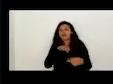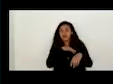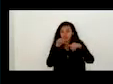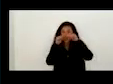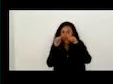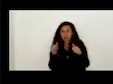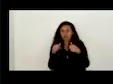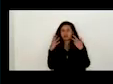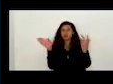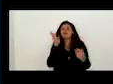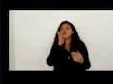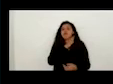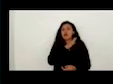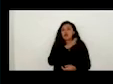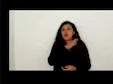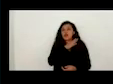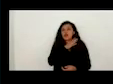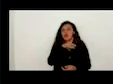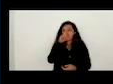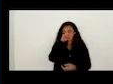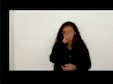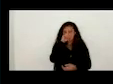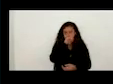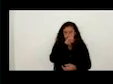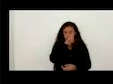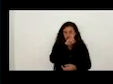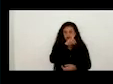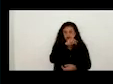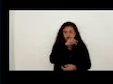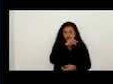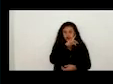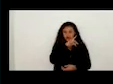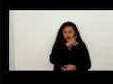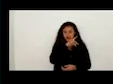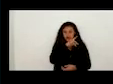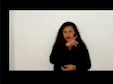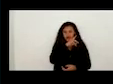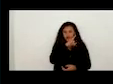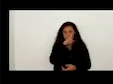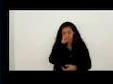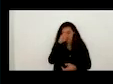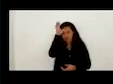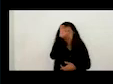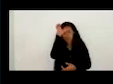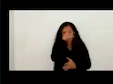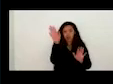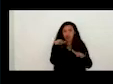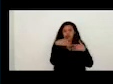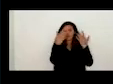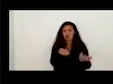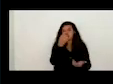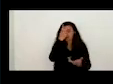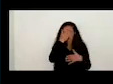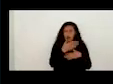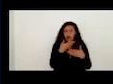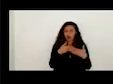les dieron recomendaciones fuera de una evidencia científica, como a partir de este momento que ya